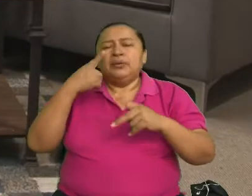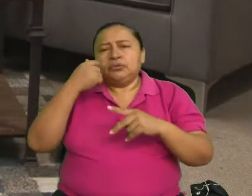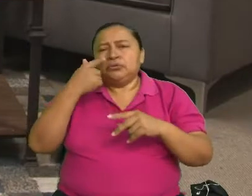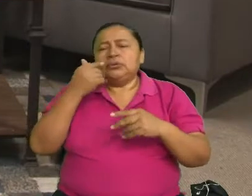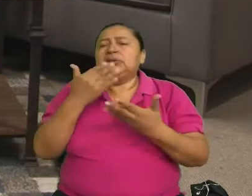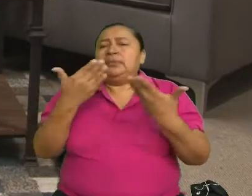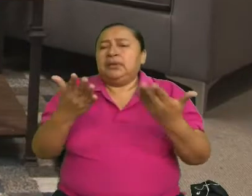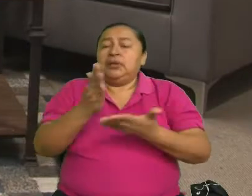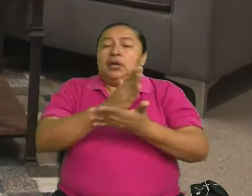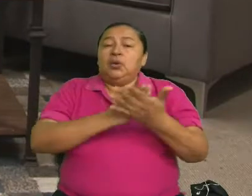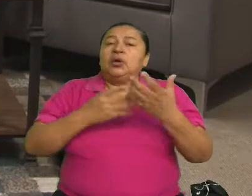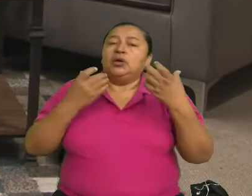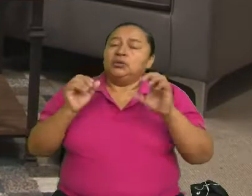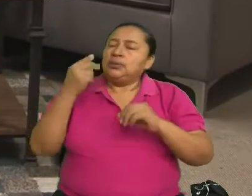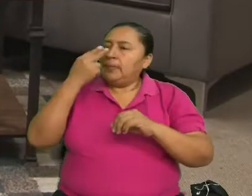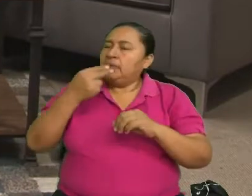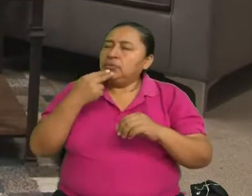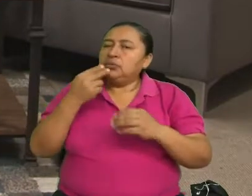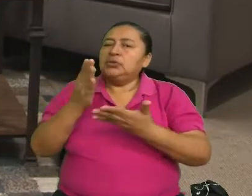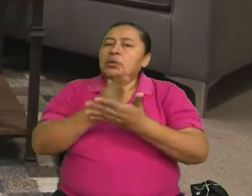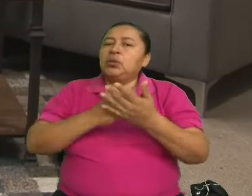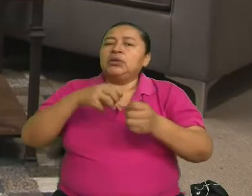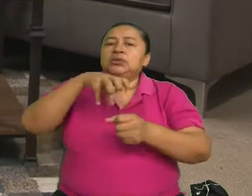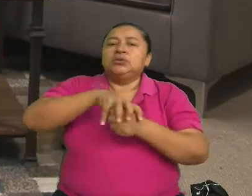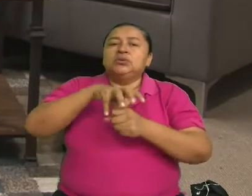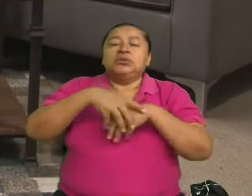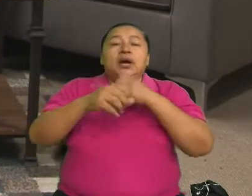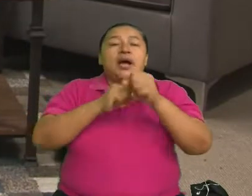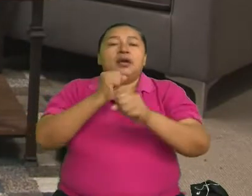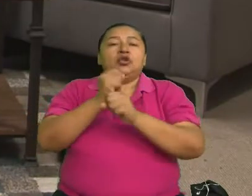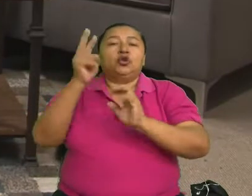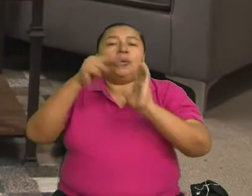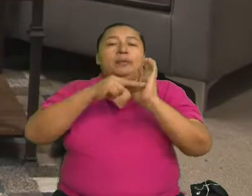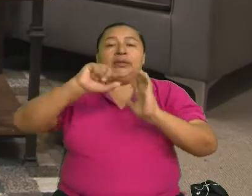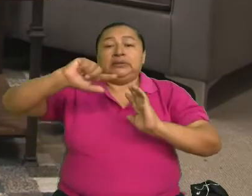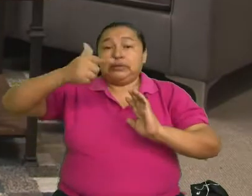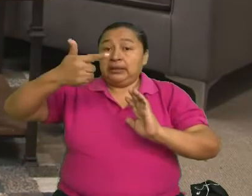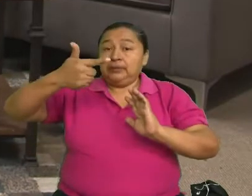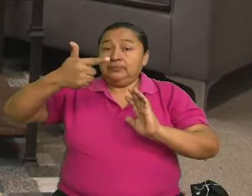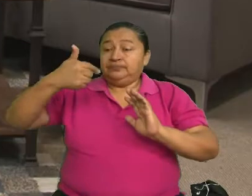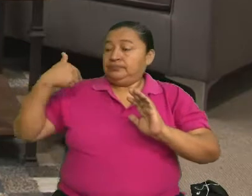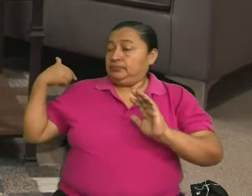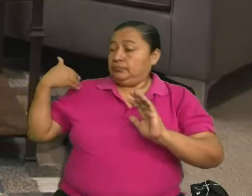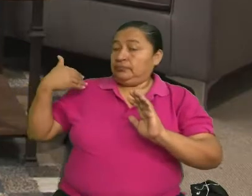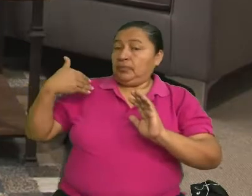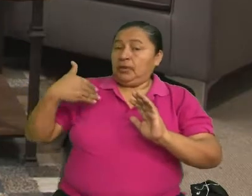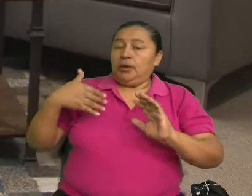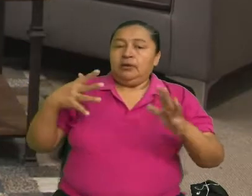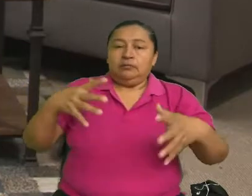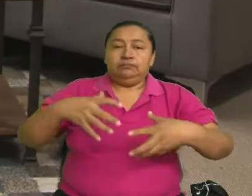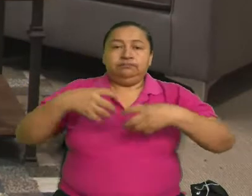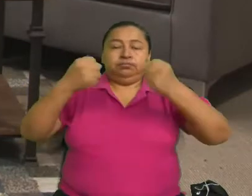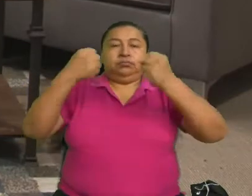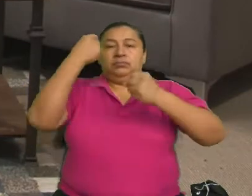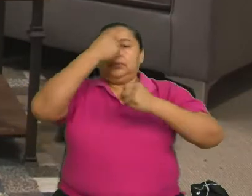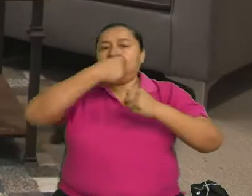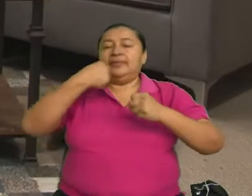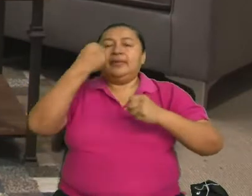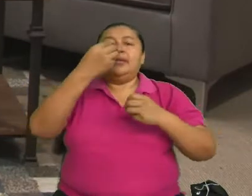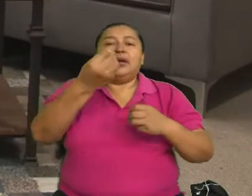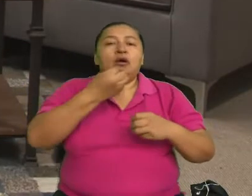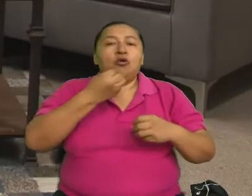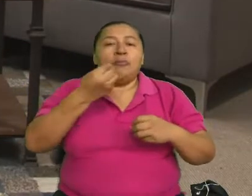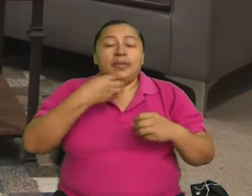algunos aspectos, le consulto a partir de unas realidades. Desde el año 2007 hemos visto un rescate sobre la identidad gastronómica nicaragüense y un